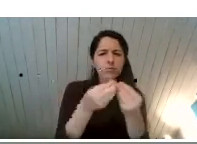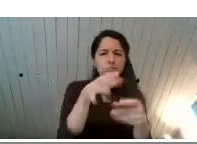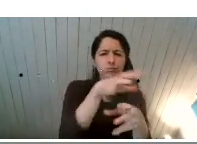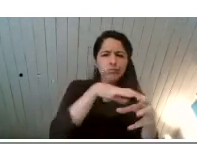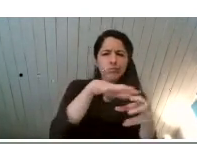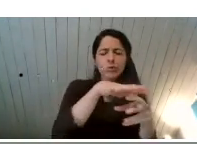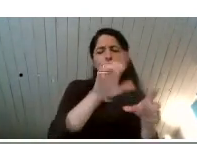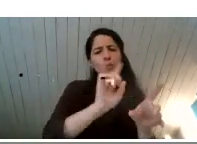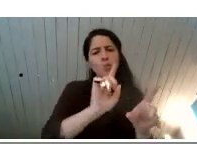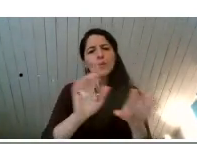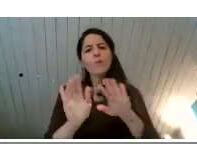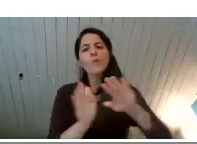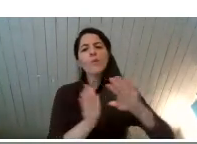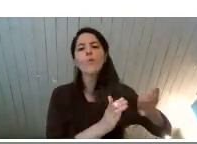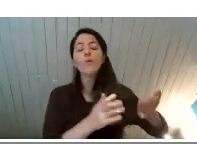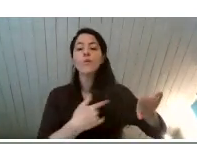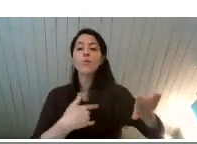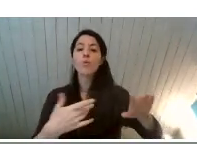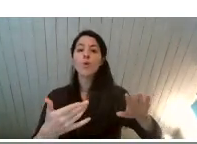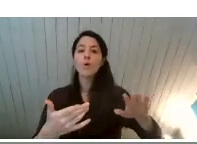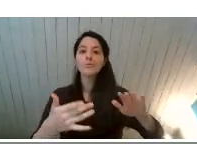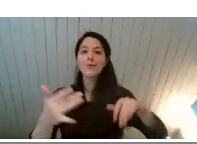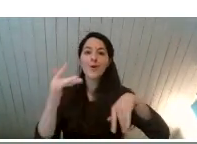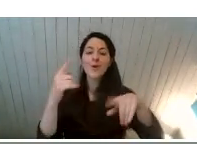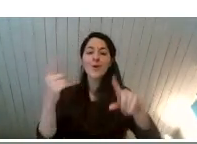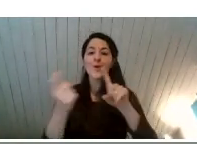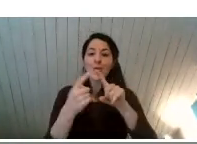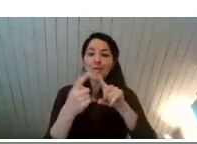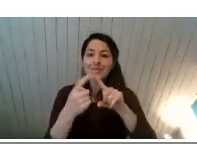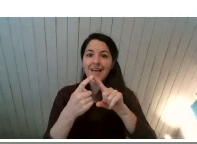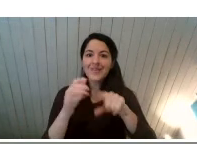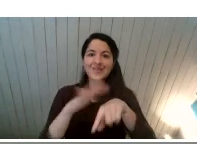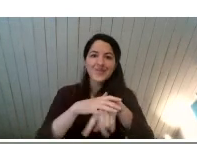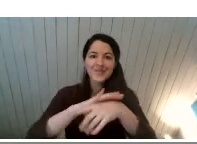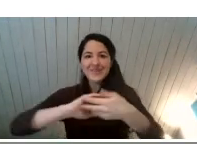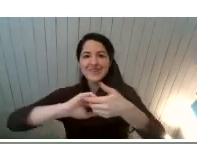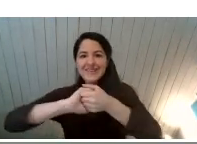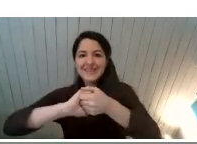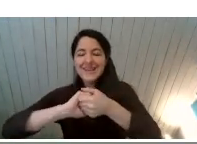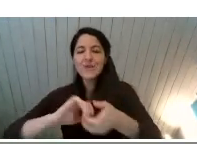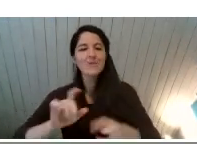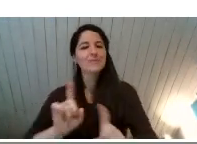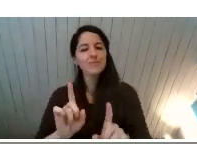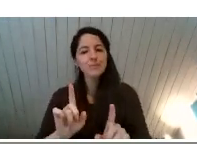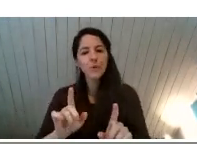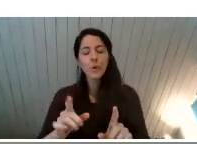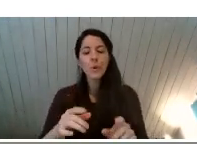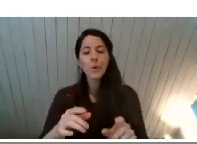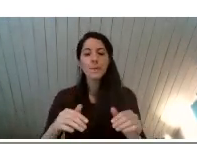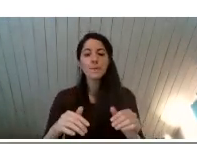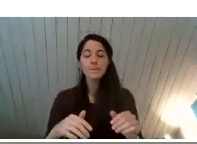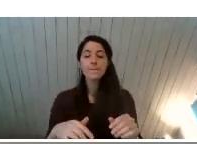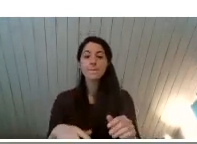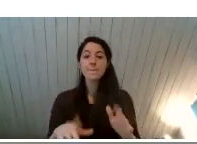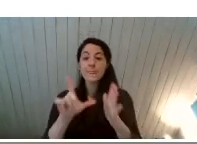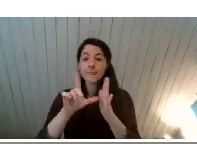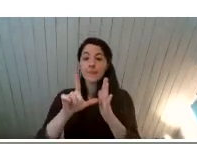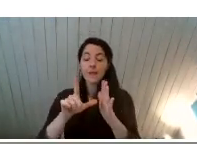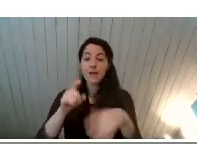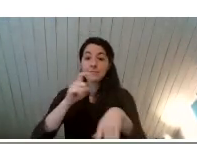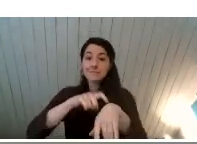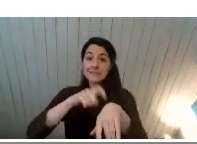físico habitual que teníamos antes con todos nuestros amigos, disminuir el tiempo que dedicamos